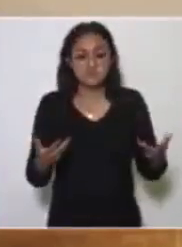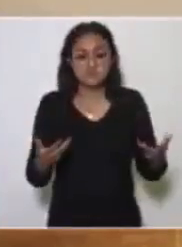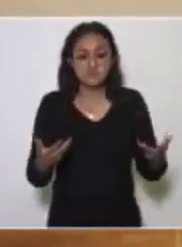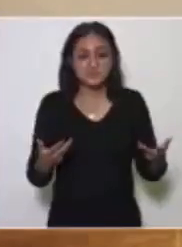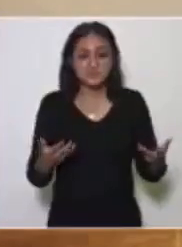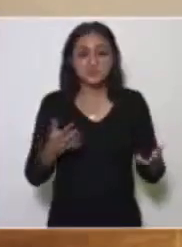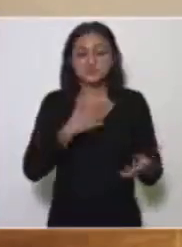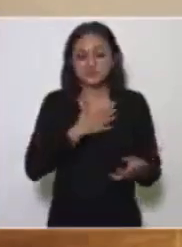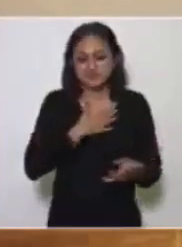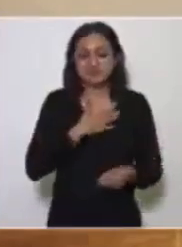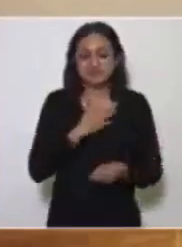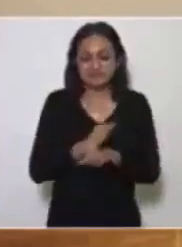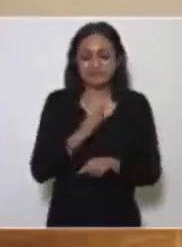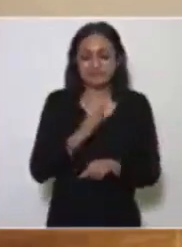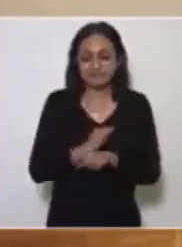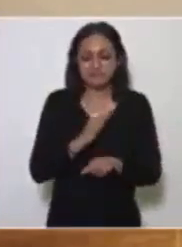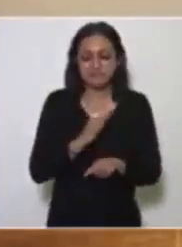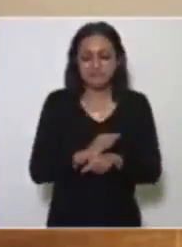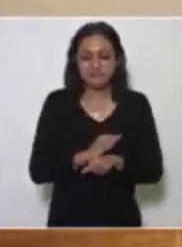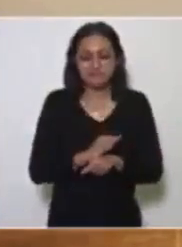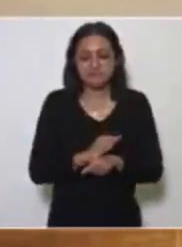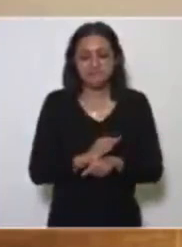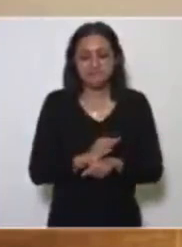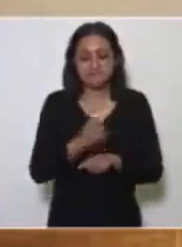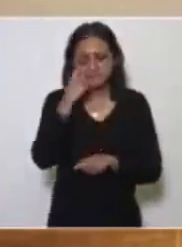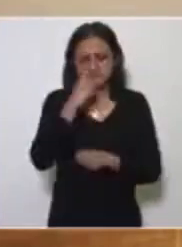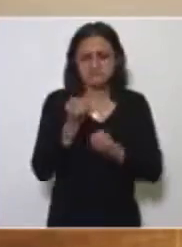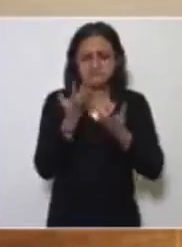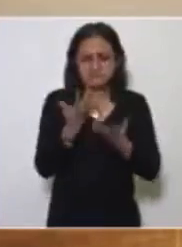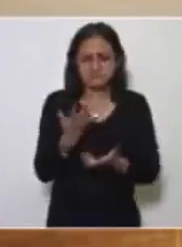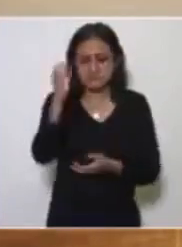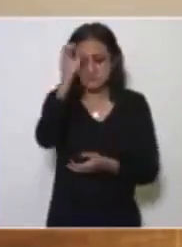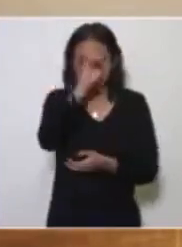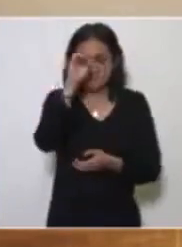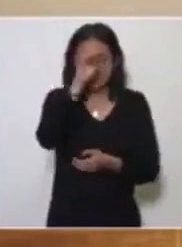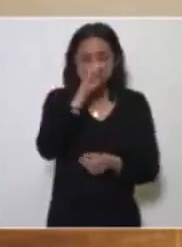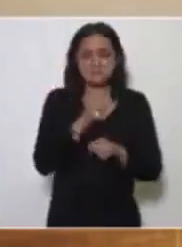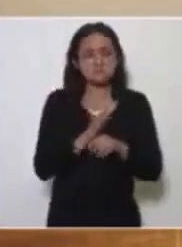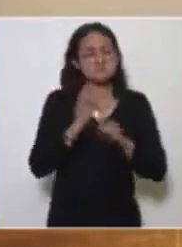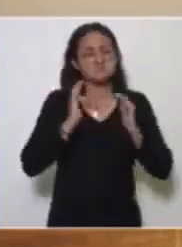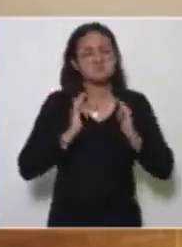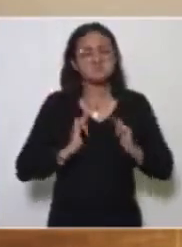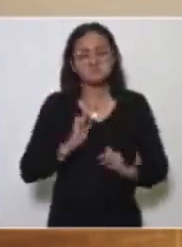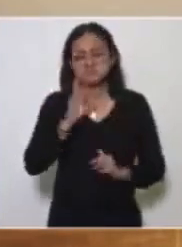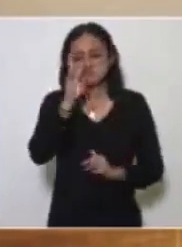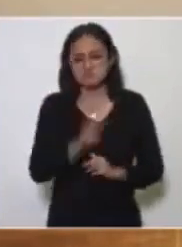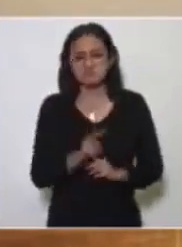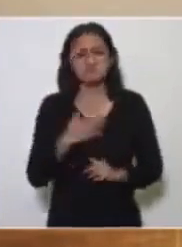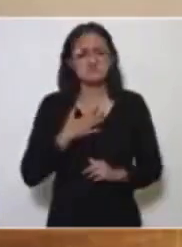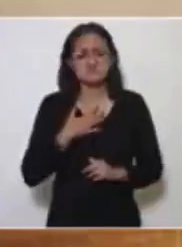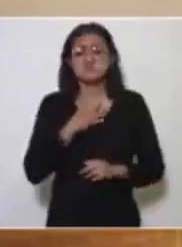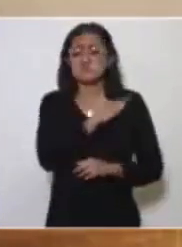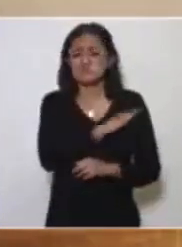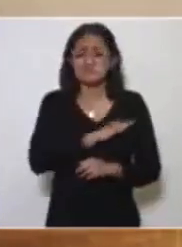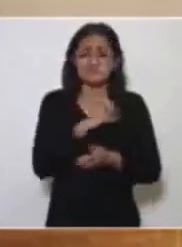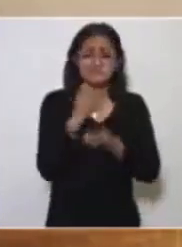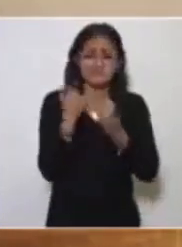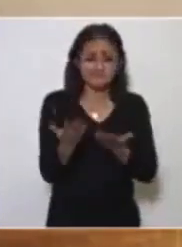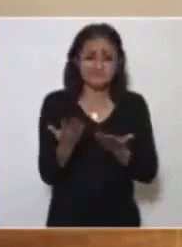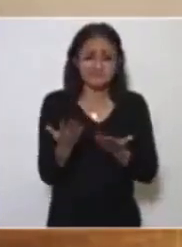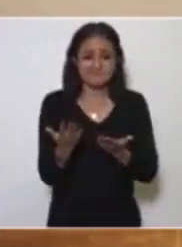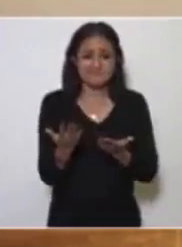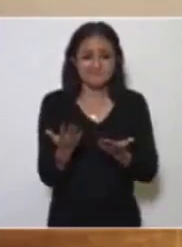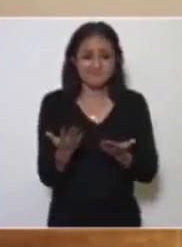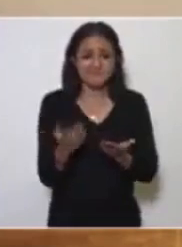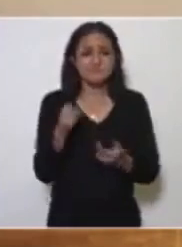Yo, verdad, no tengo más que emitir una opinión de satisfacción y de felicitación